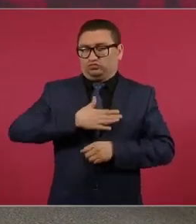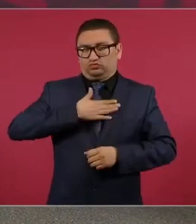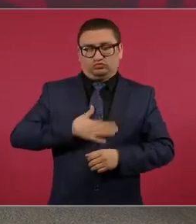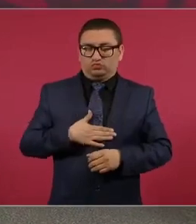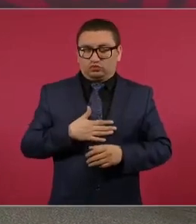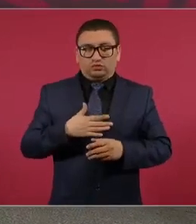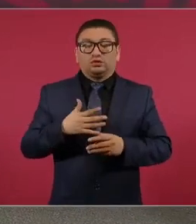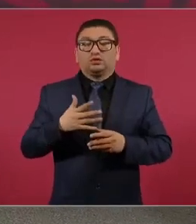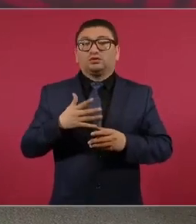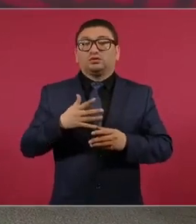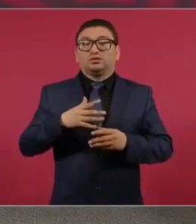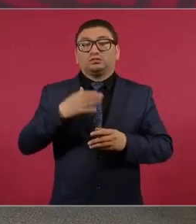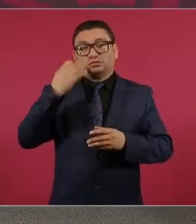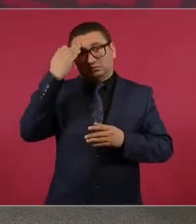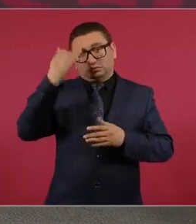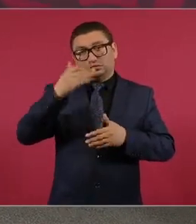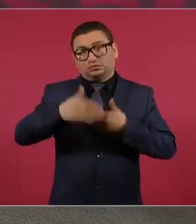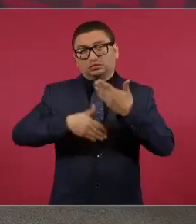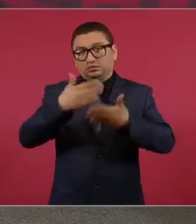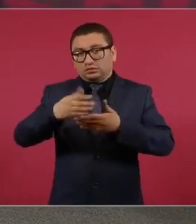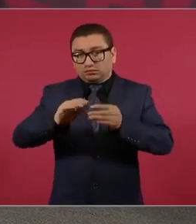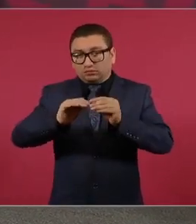tiempo se